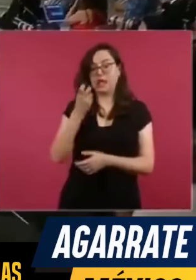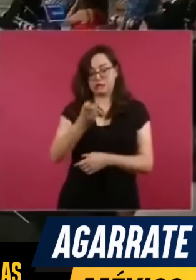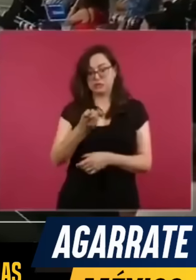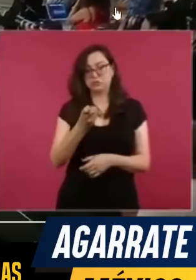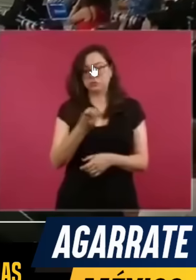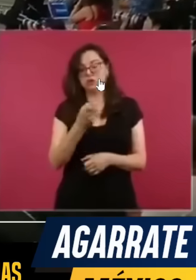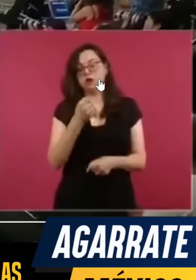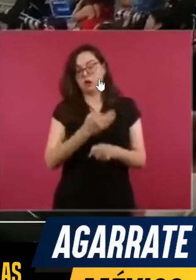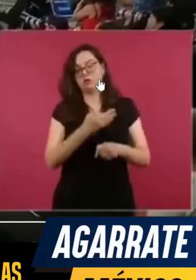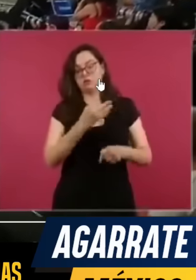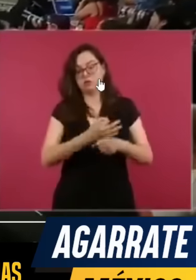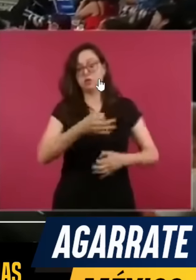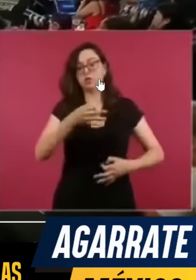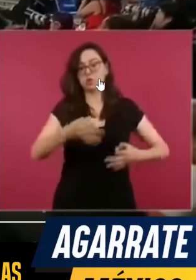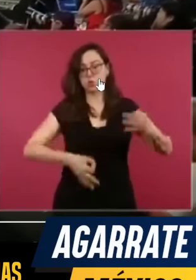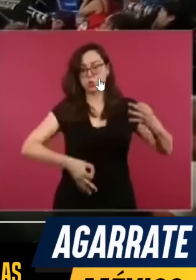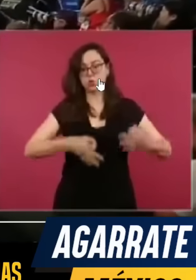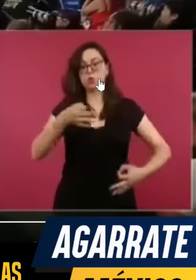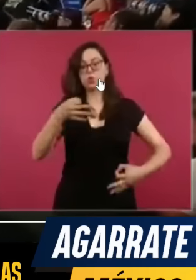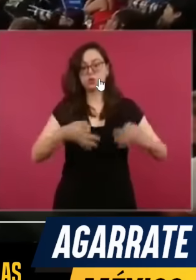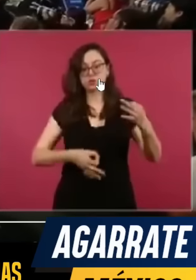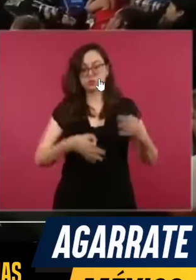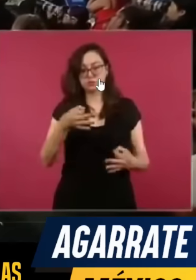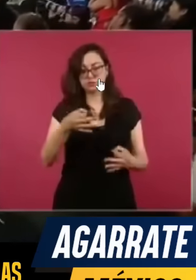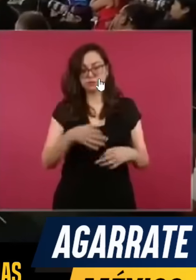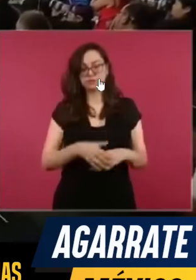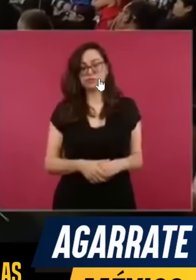eh está el tema